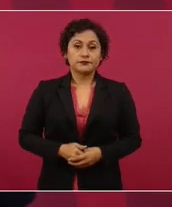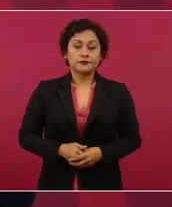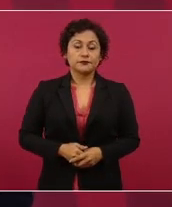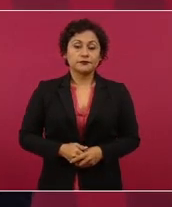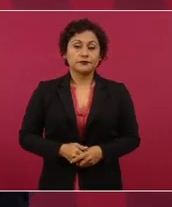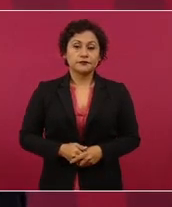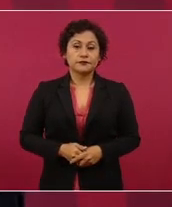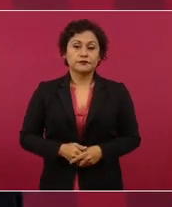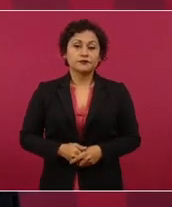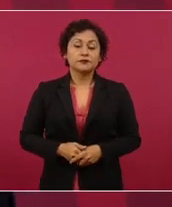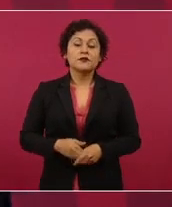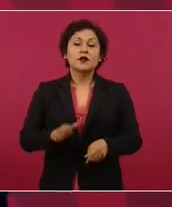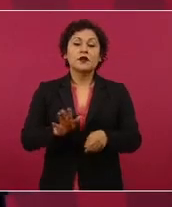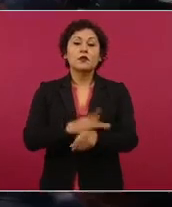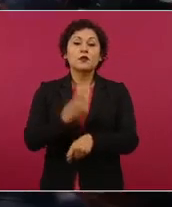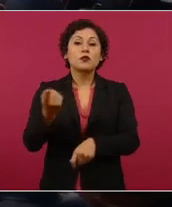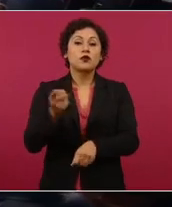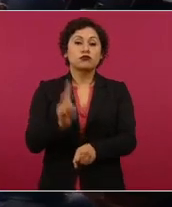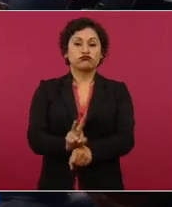basta con la regulación.